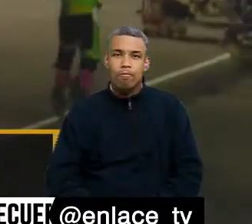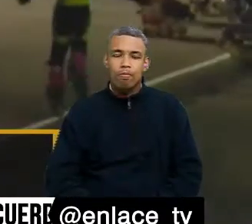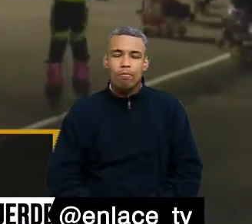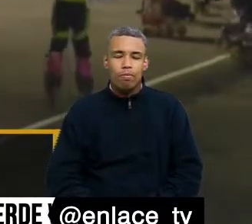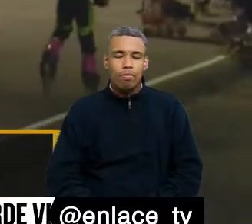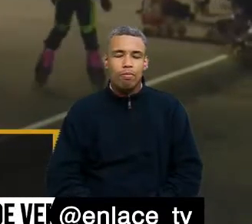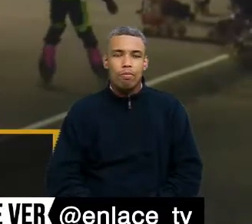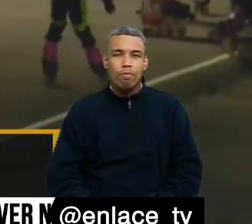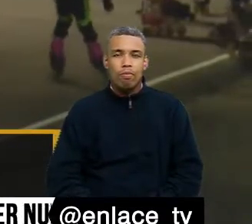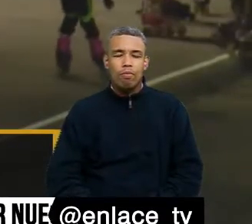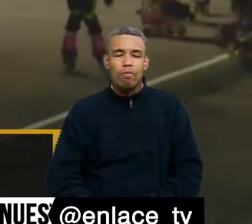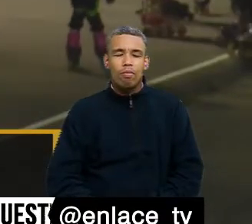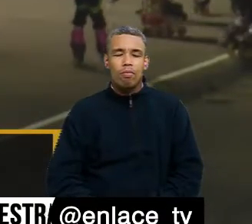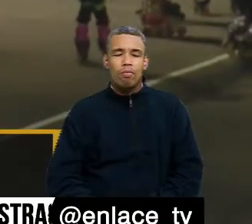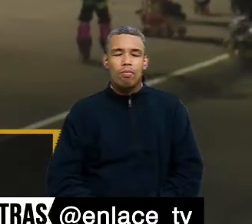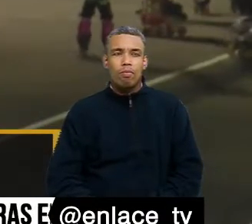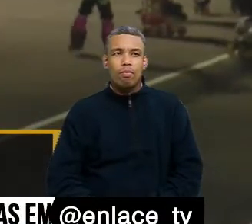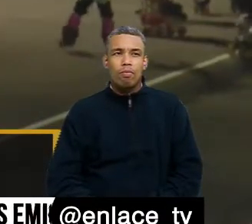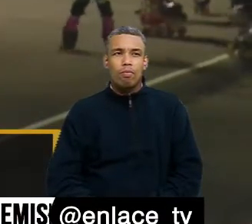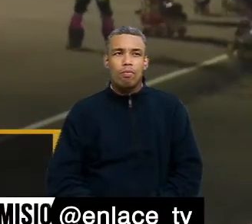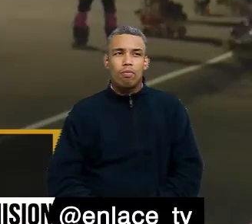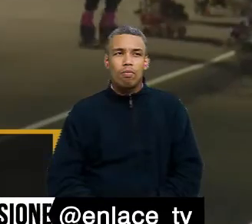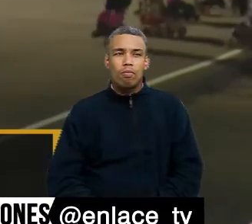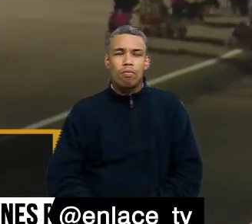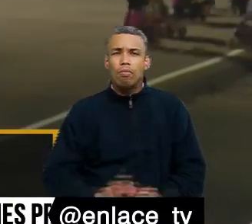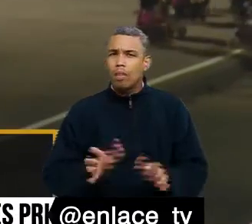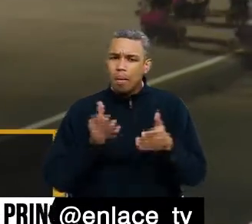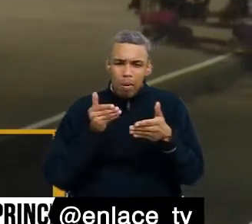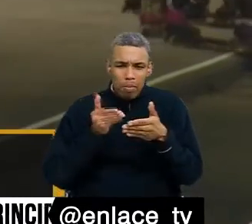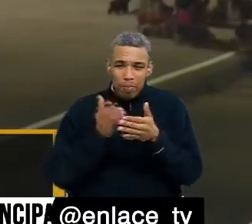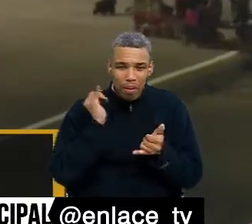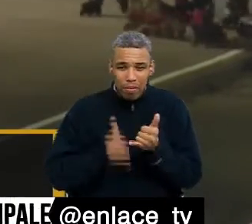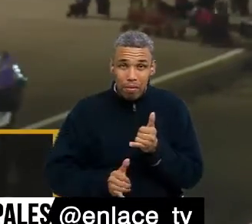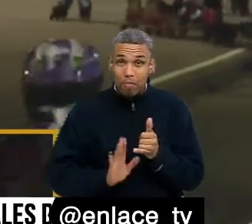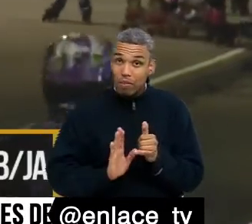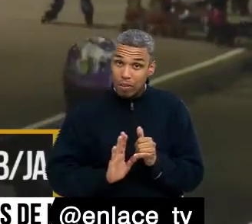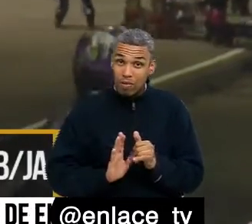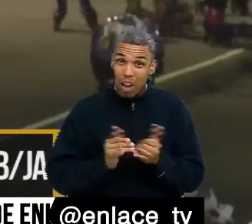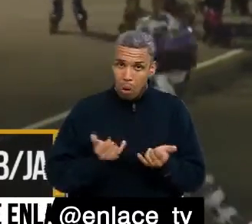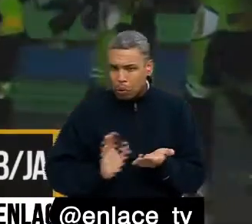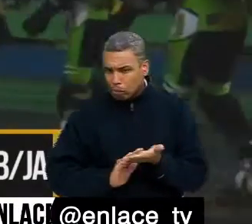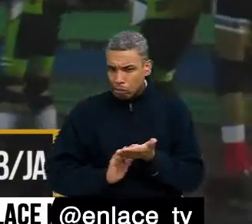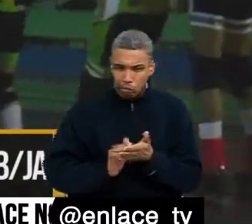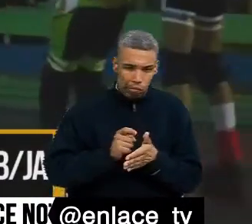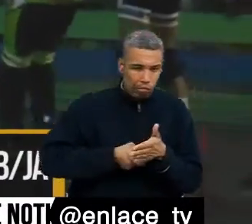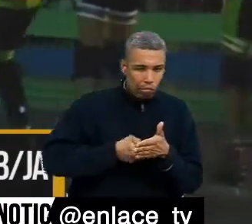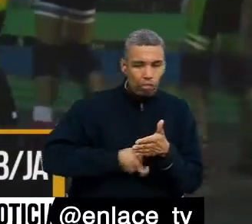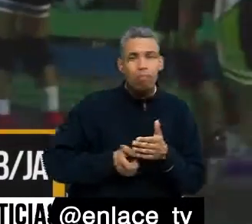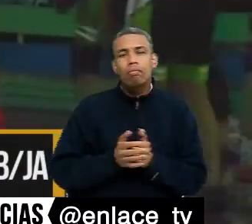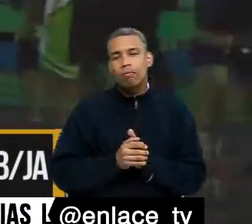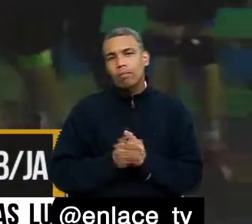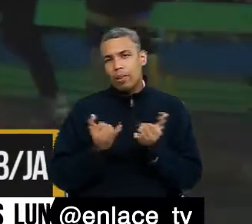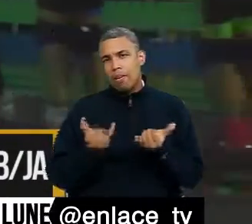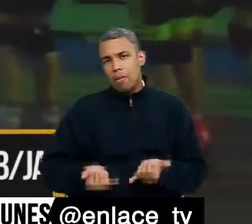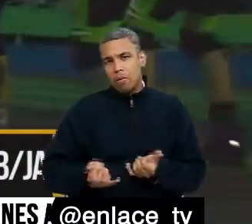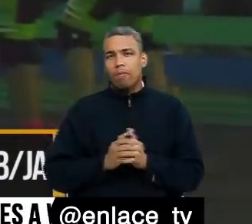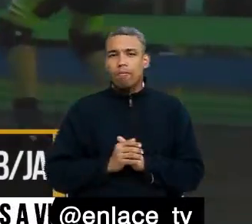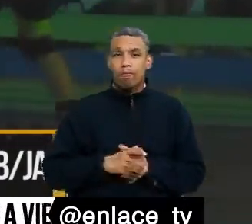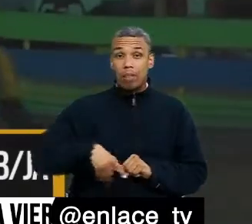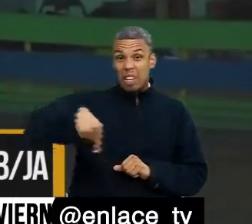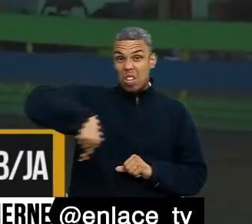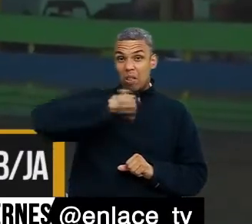Estamos en la etapa final, ultimando detalles en la organización del tercer Festival Municipal de Patinaje. En este momento en Barranca Bermeja hay